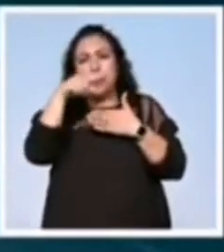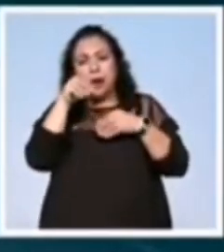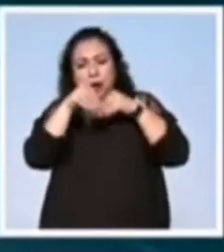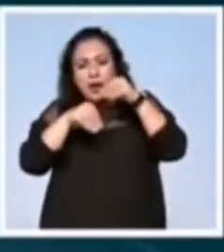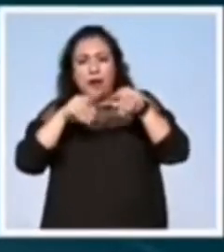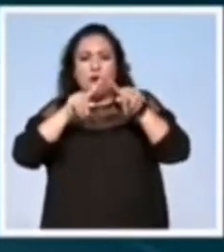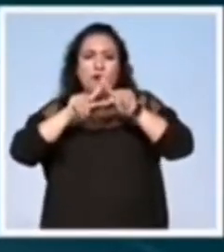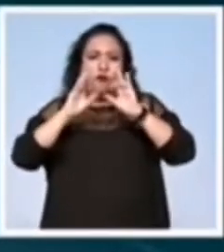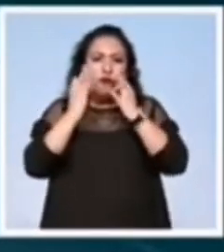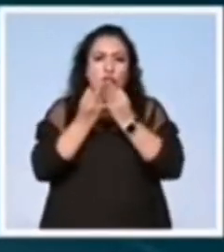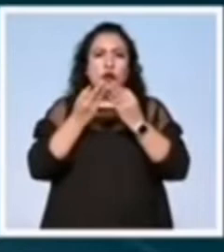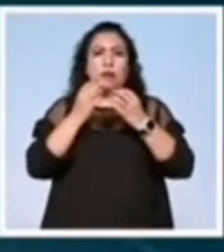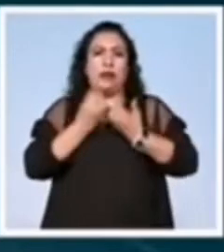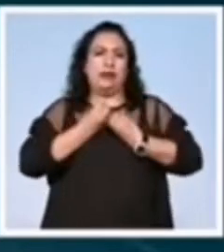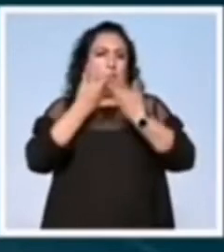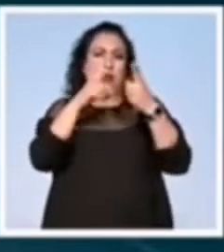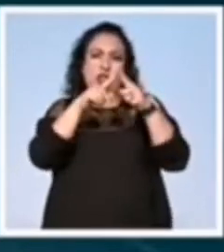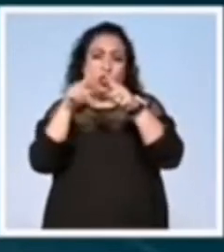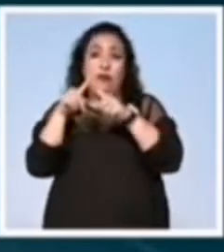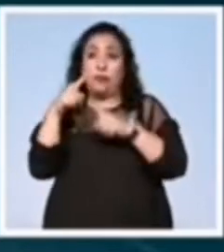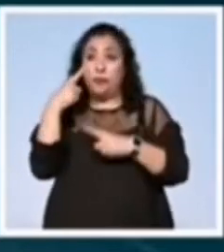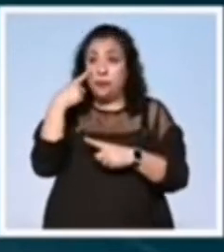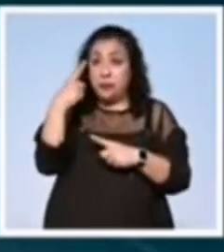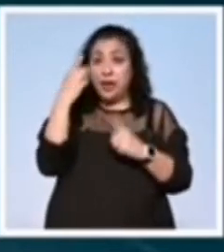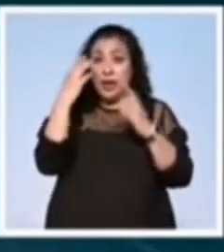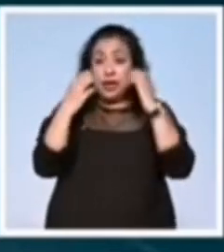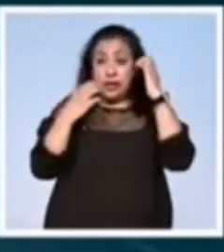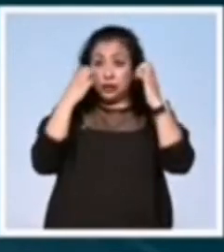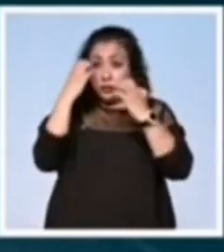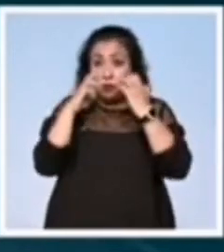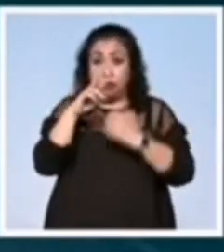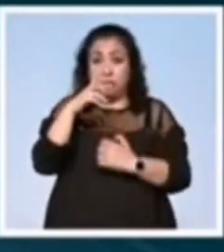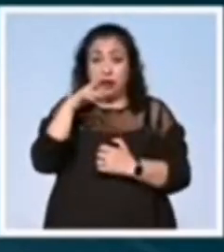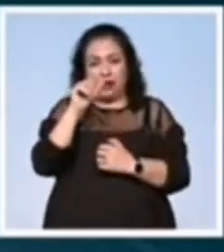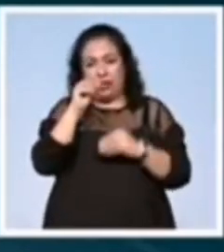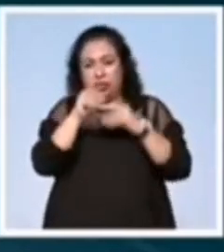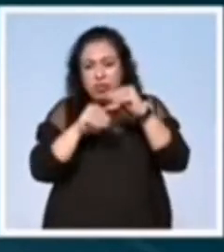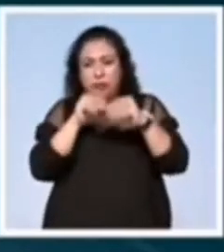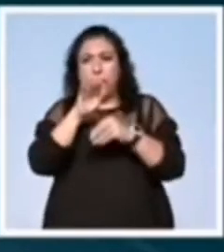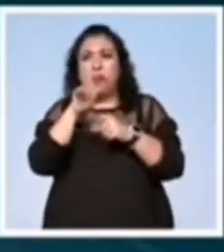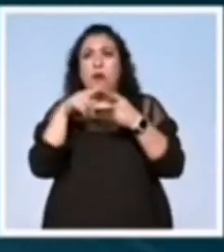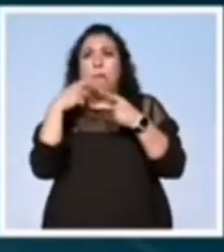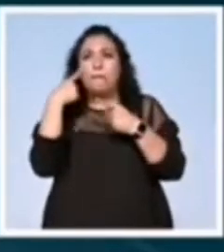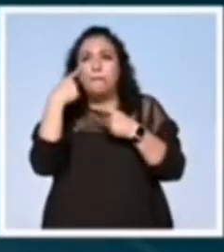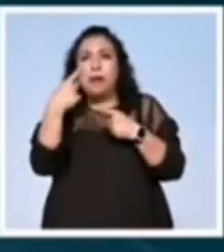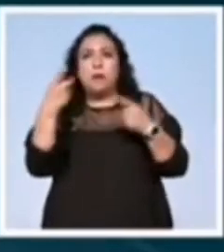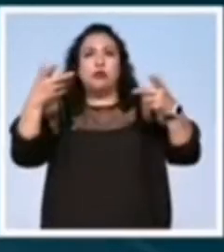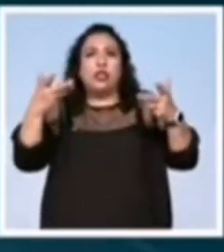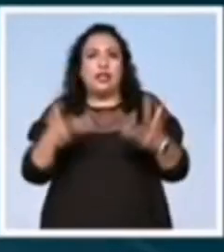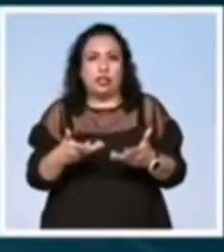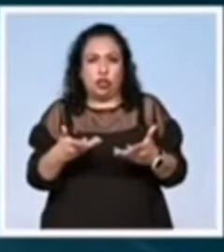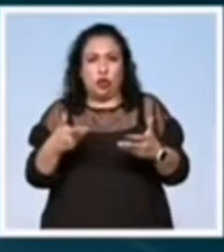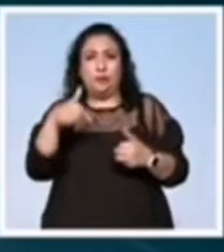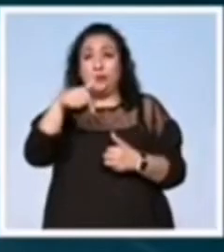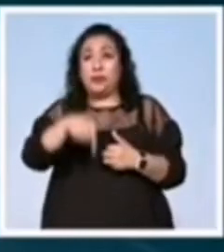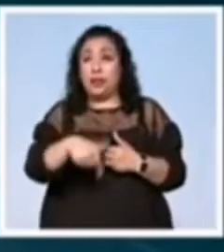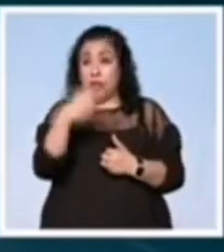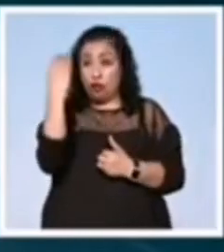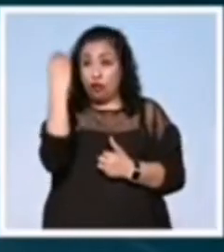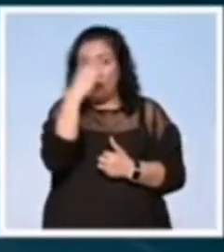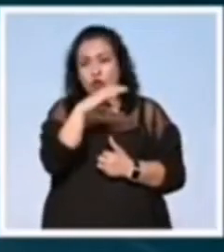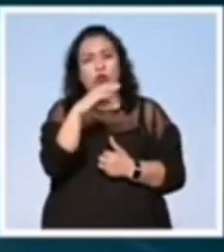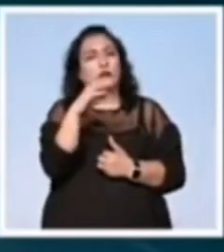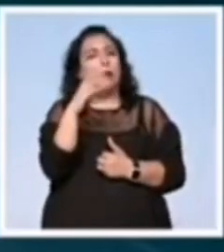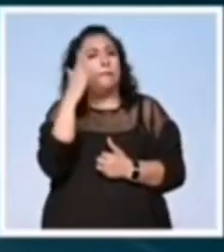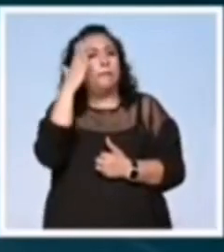distintos lenguajes. Si viéramos una muestra de Vargas Pereira de performance, veríamos el registro de la acción. Pero aquí las